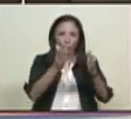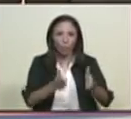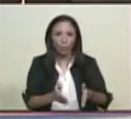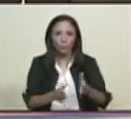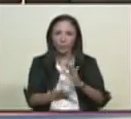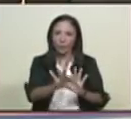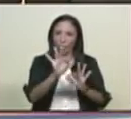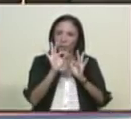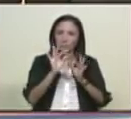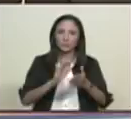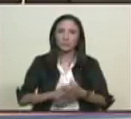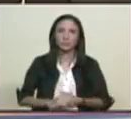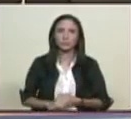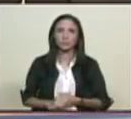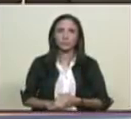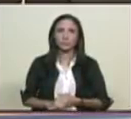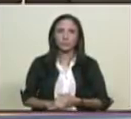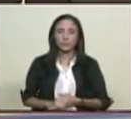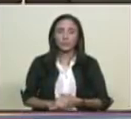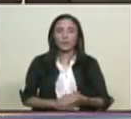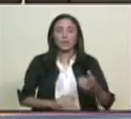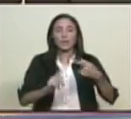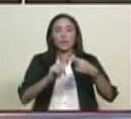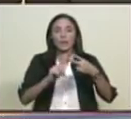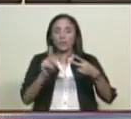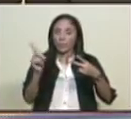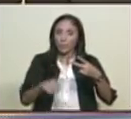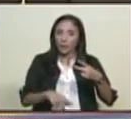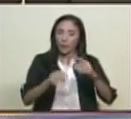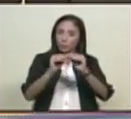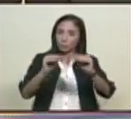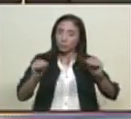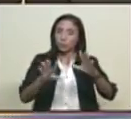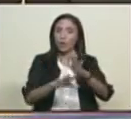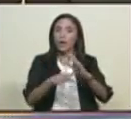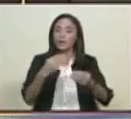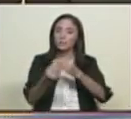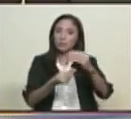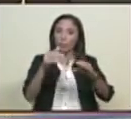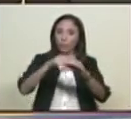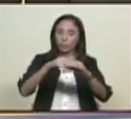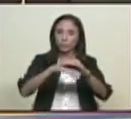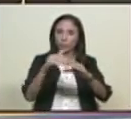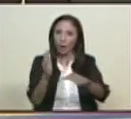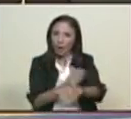relegitimación por la convocatoria de elecciones adelantadas para